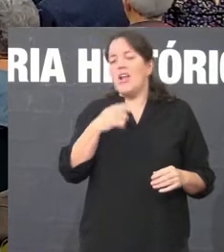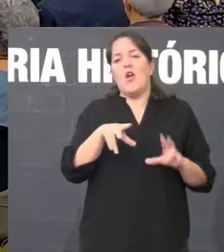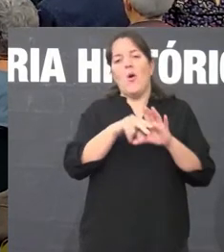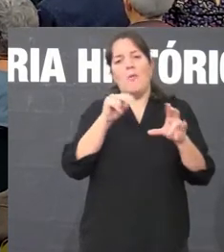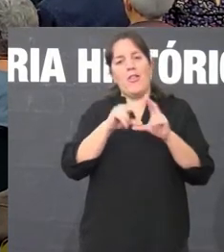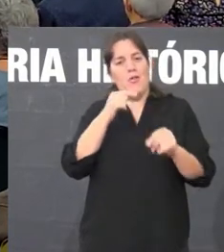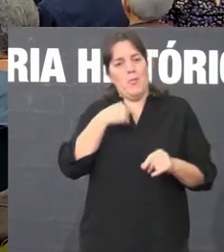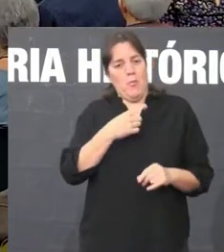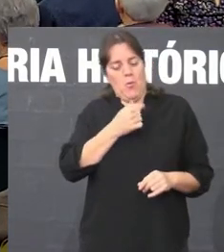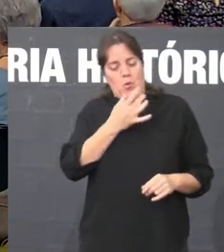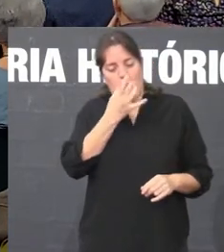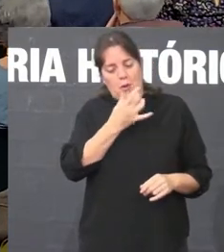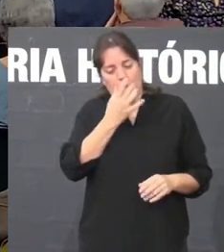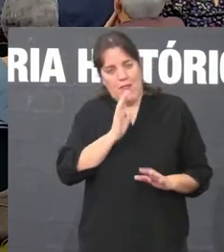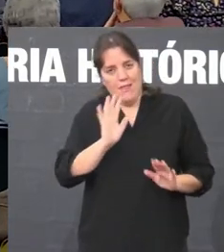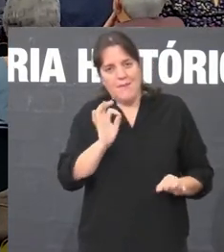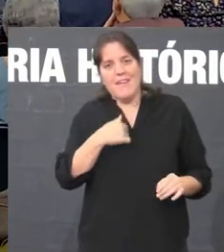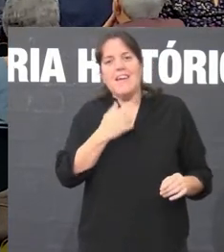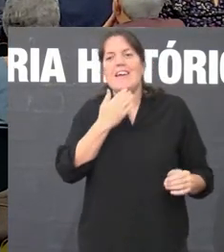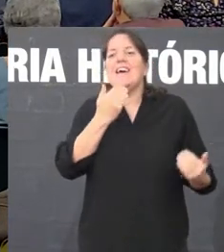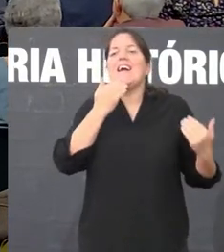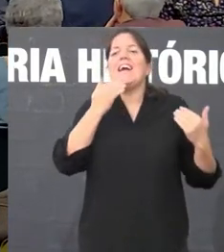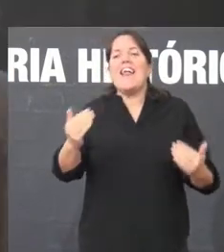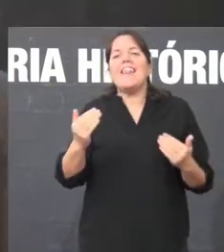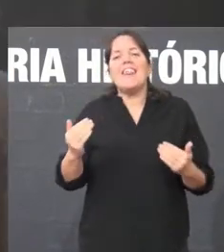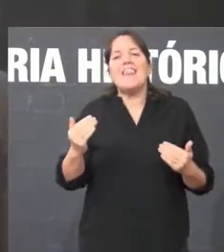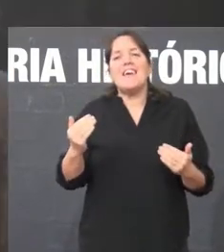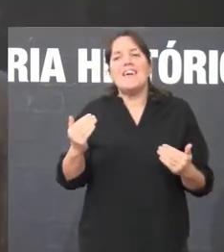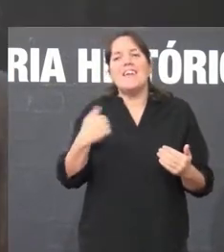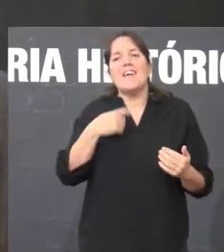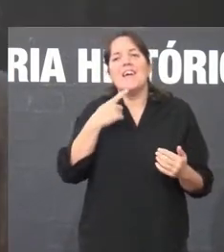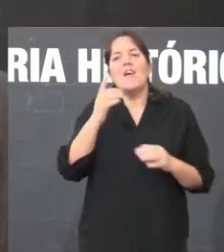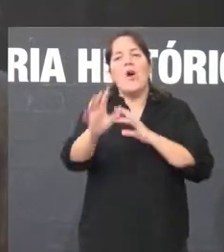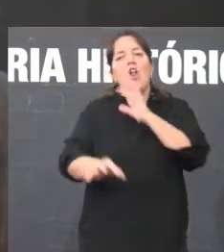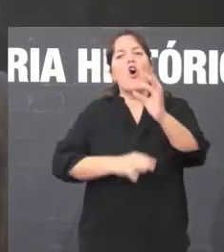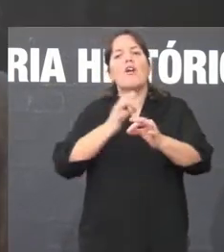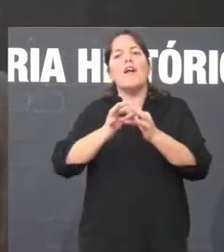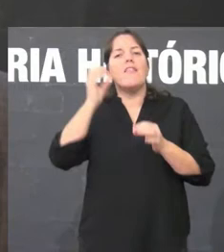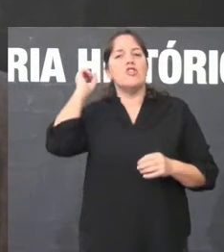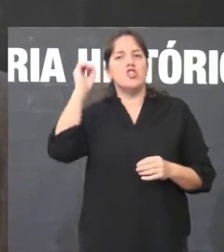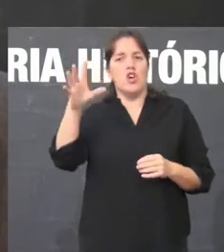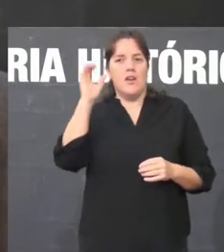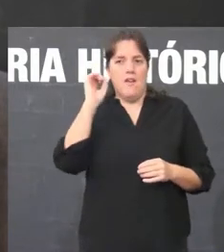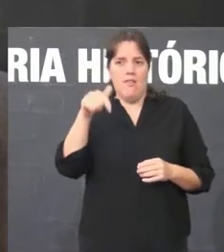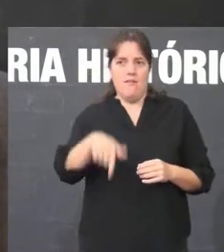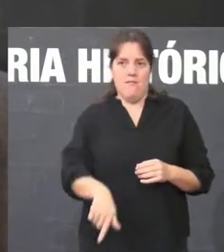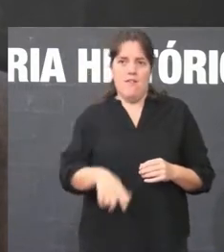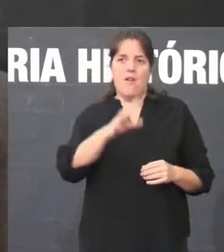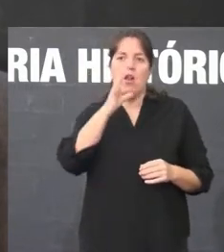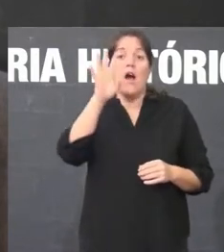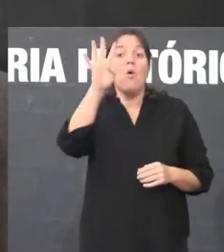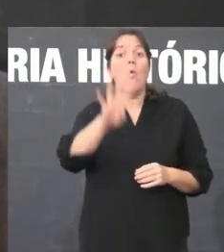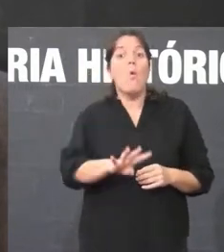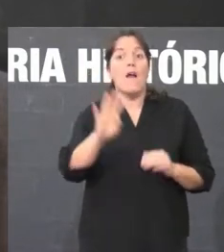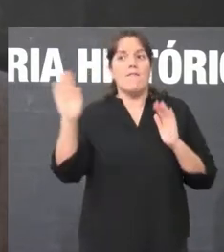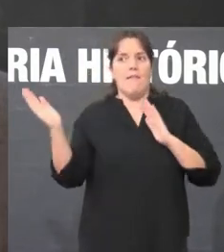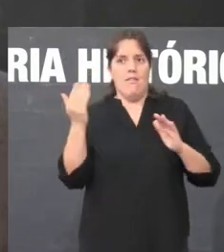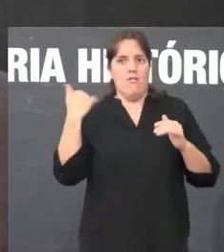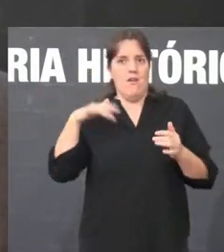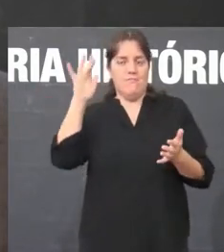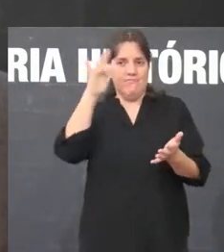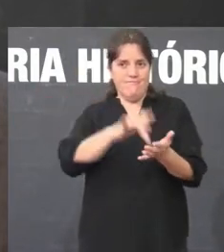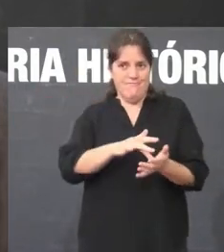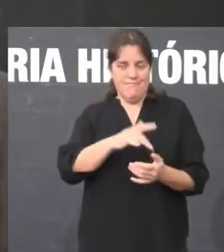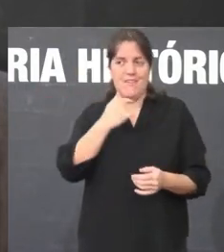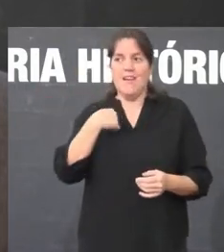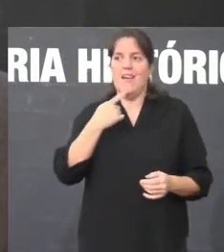A ver, eu antes de máis tamén agradecervos que organizarades estas xornadas, que sexa a cuarta edición, que organizarades